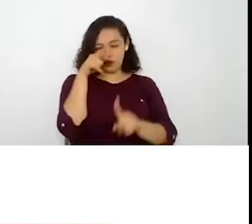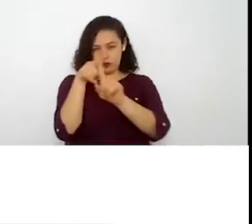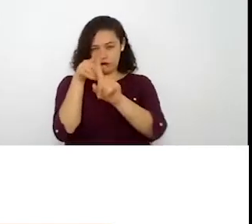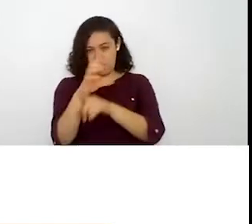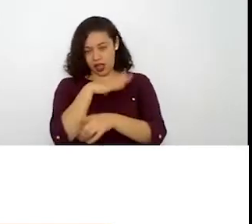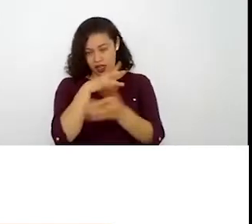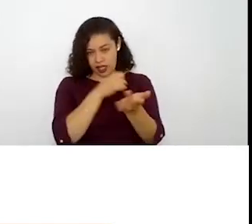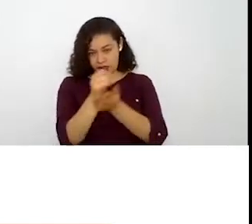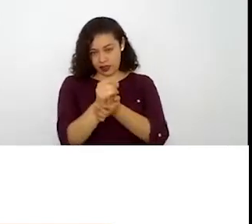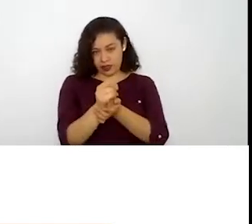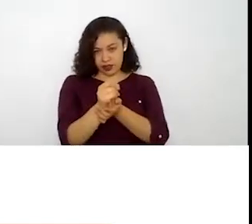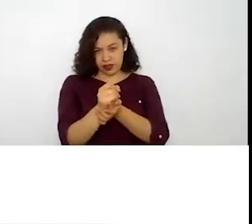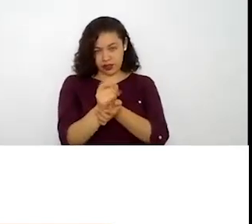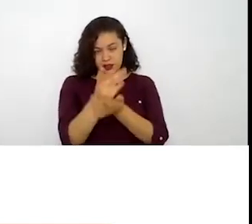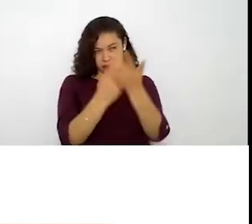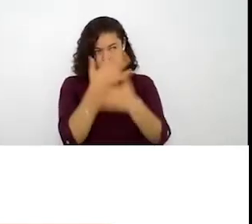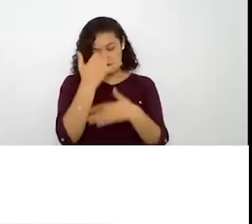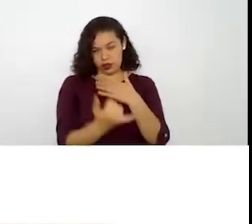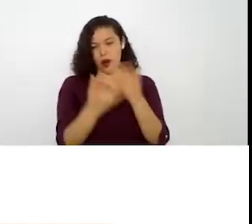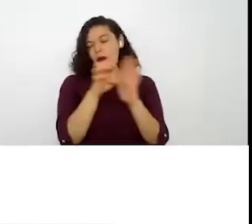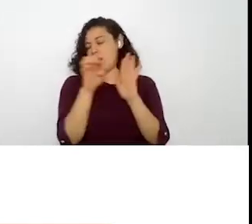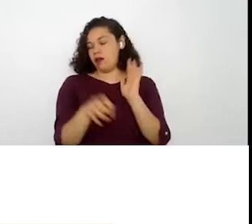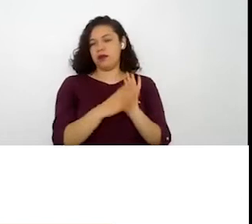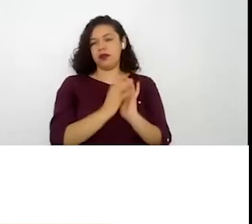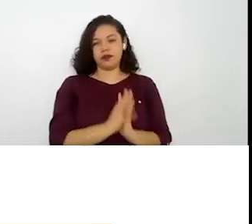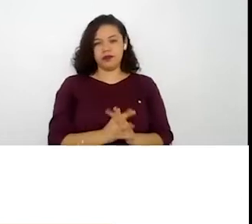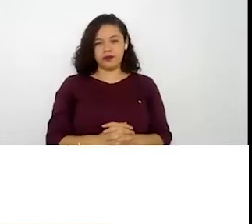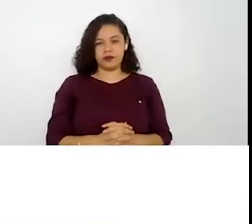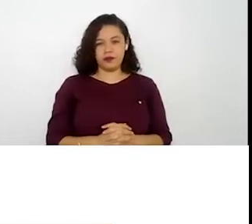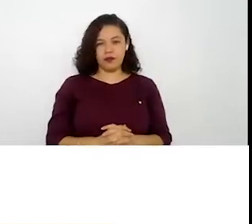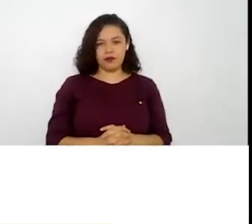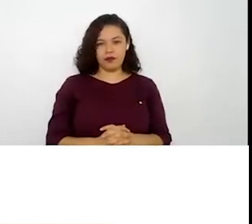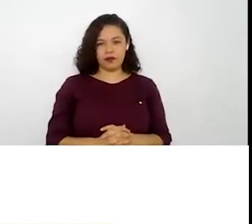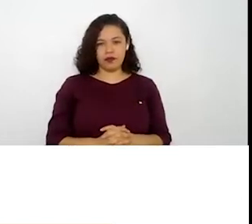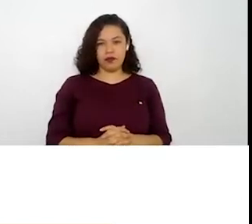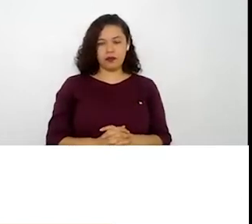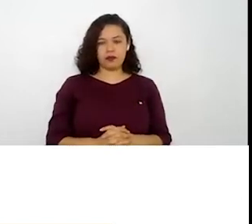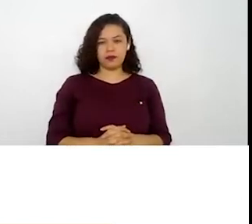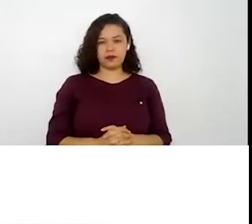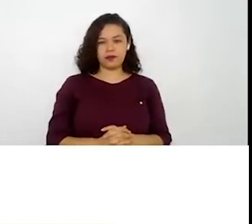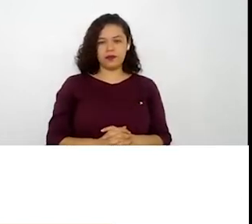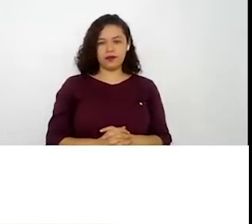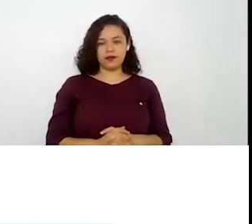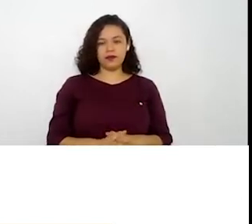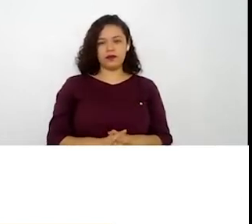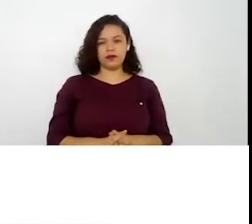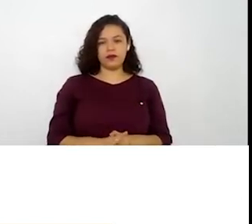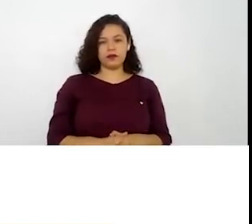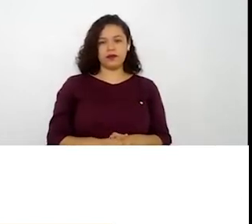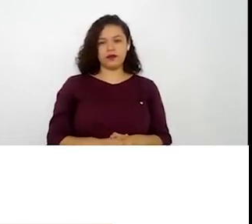determinan los proyectos por ejemplo en este caso concreto que estamos viendo en pantalla vemos que